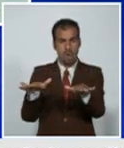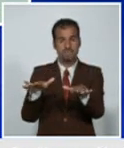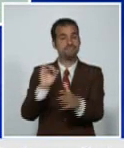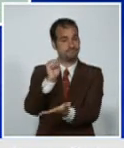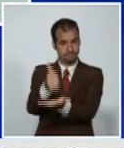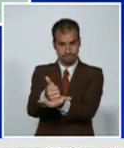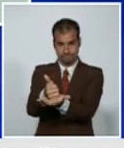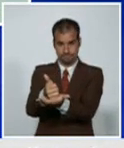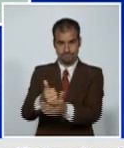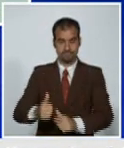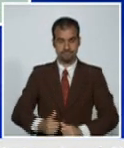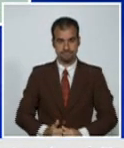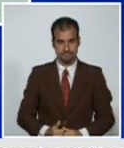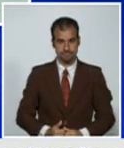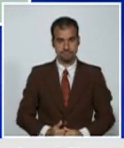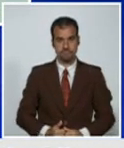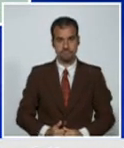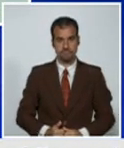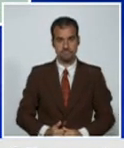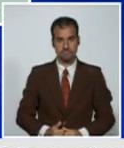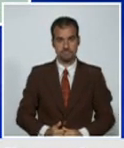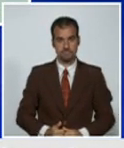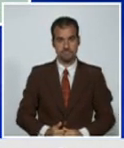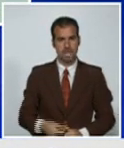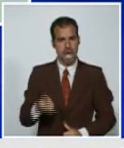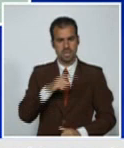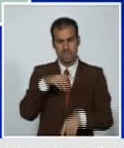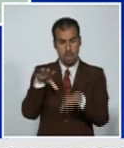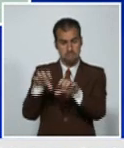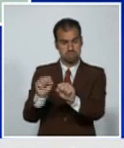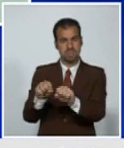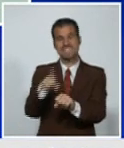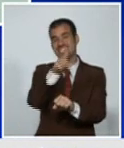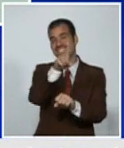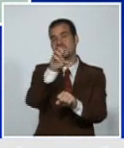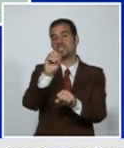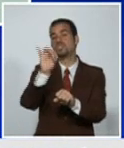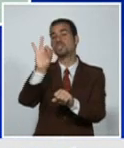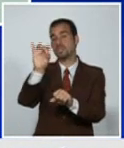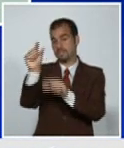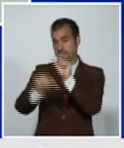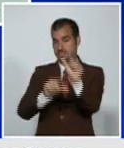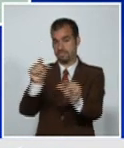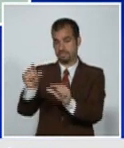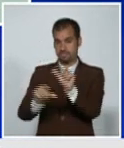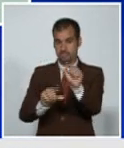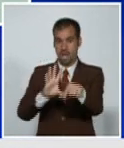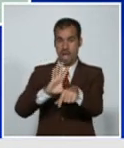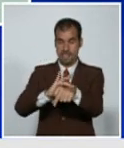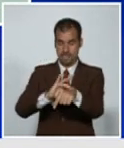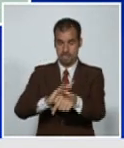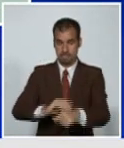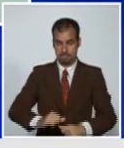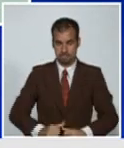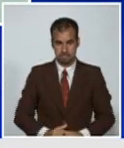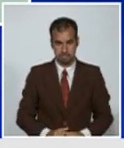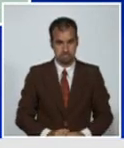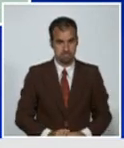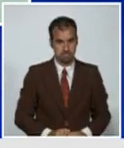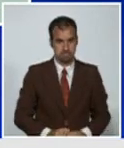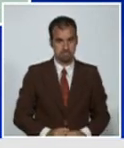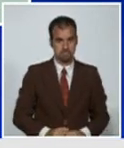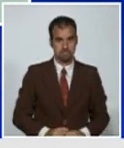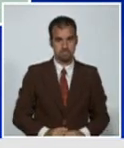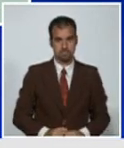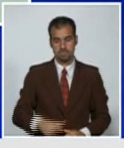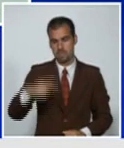Camagüey, del cual ayer se confirma 107 pacientes con COVID-19, uno